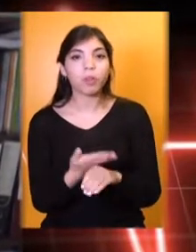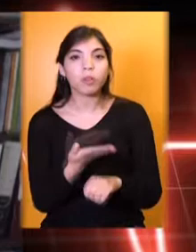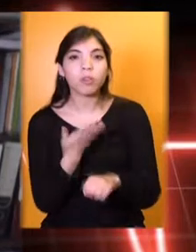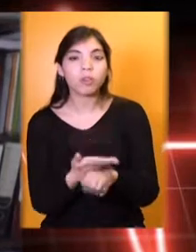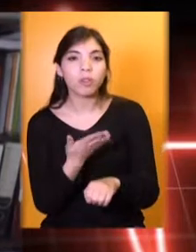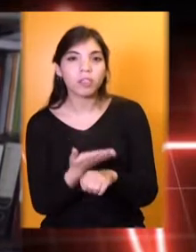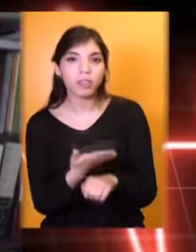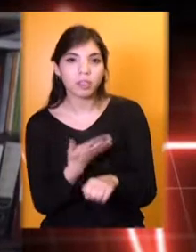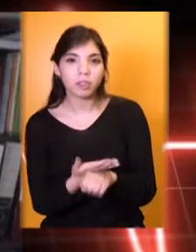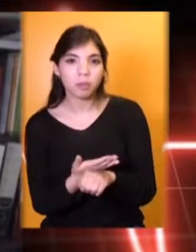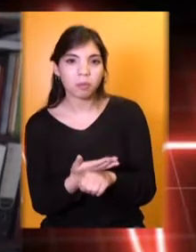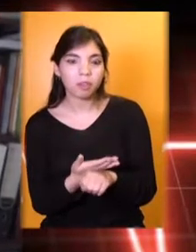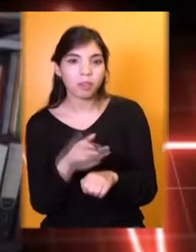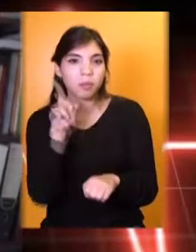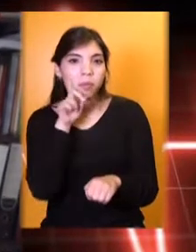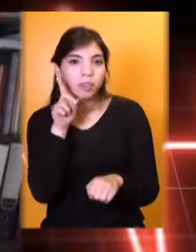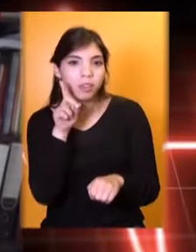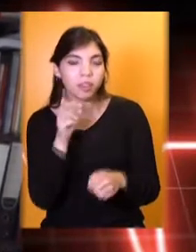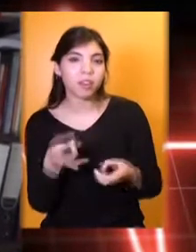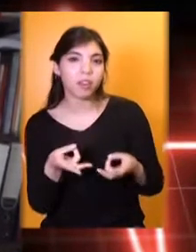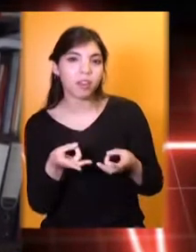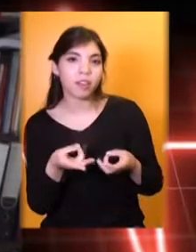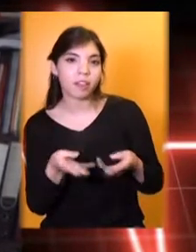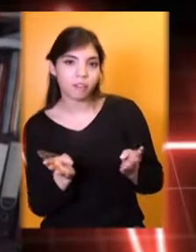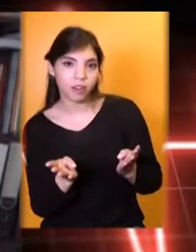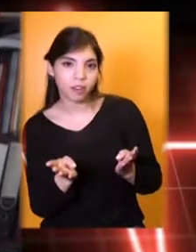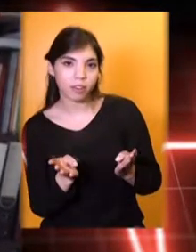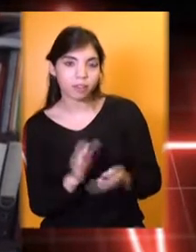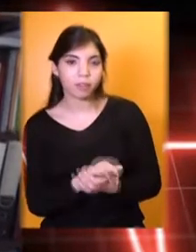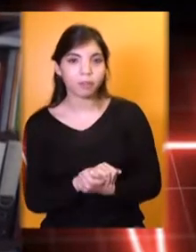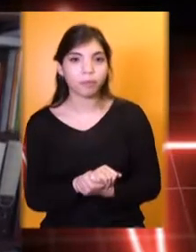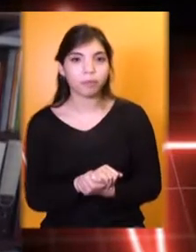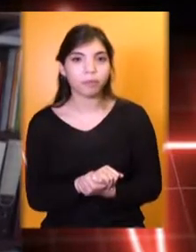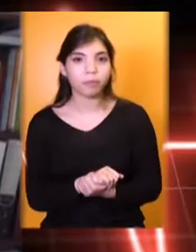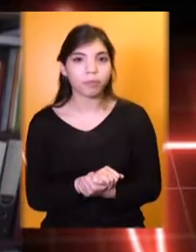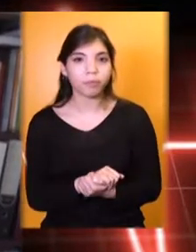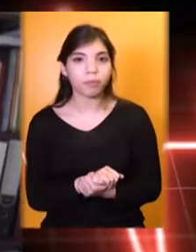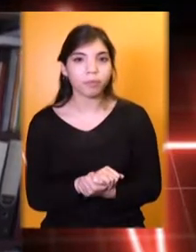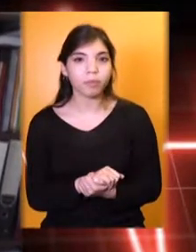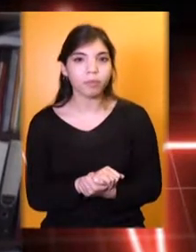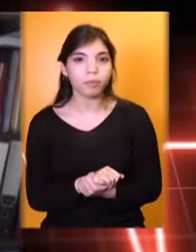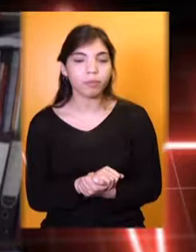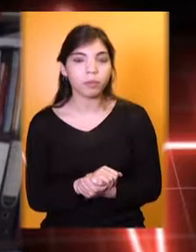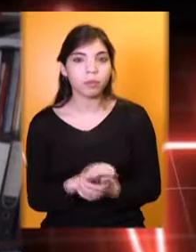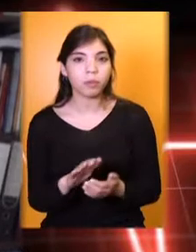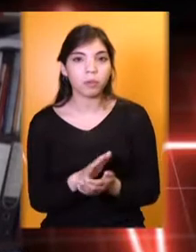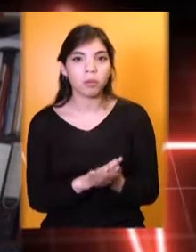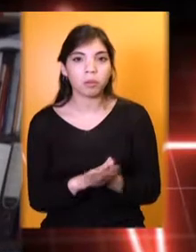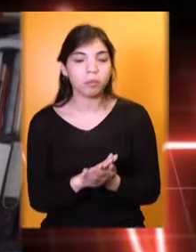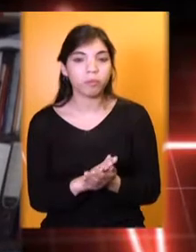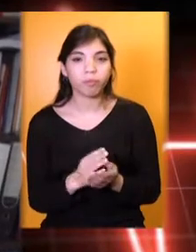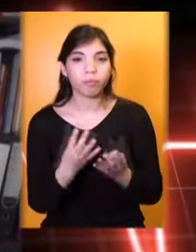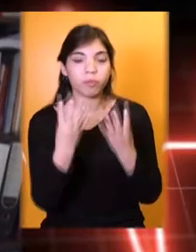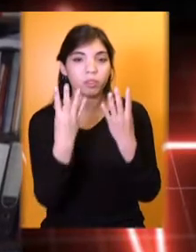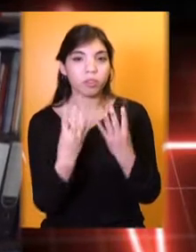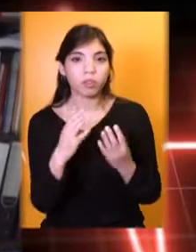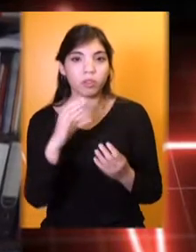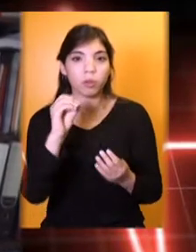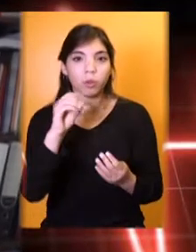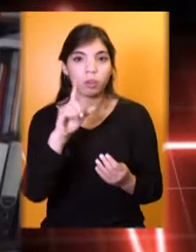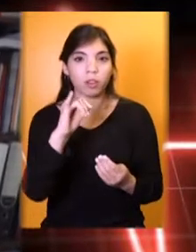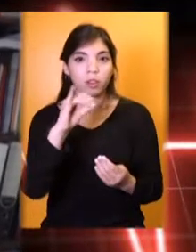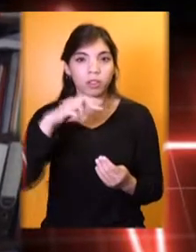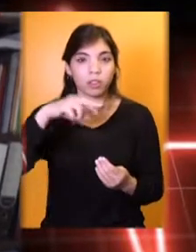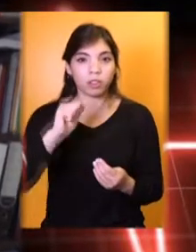condicionales, que es el 321 que ellos están alegando. Han habido movilizaciones en Colina 1, en